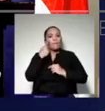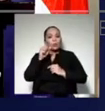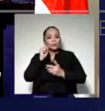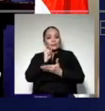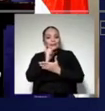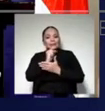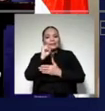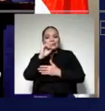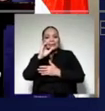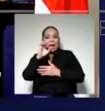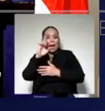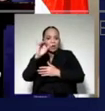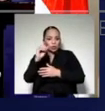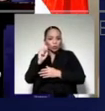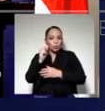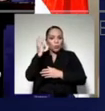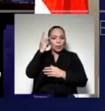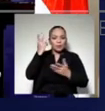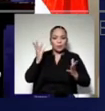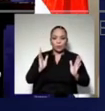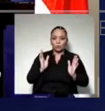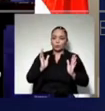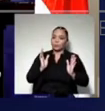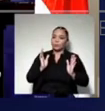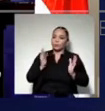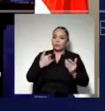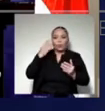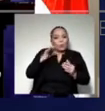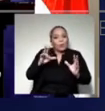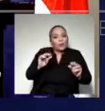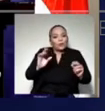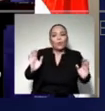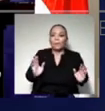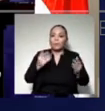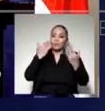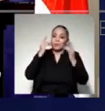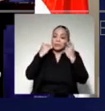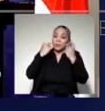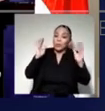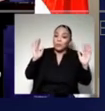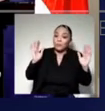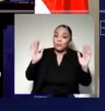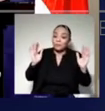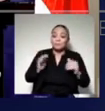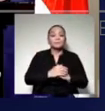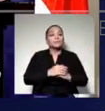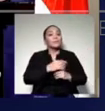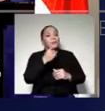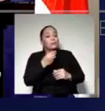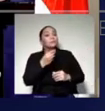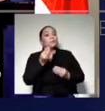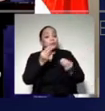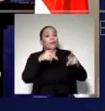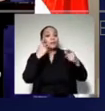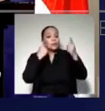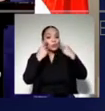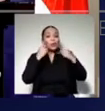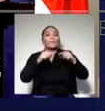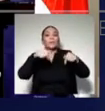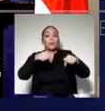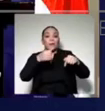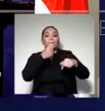criterio. Perdón, pero me pongo a llorar si lo que tenemos es eso. Mucha gente llora, pero el periodismo de Costa Rica cada